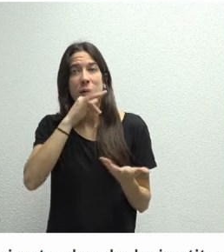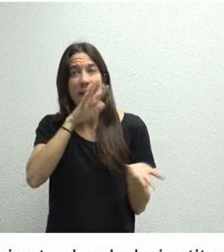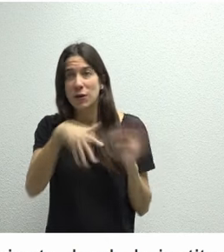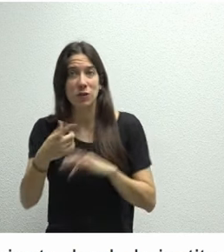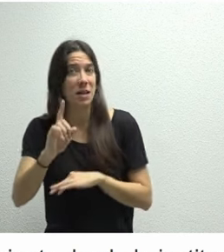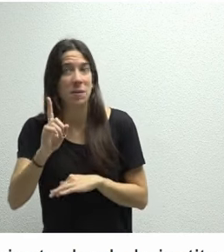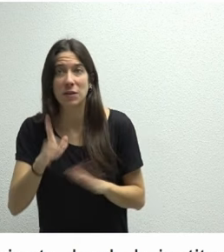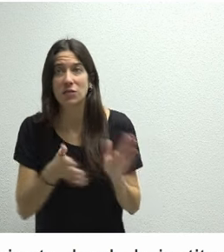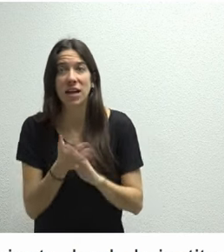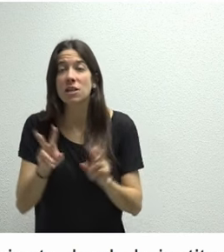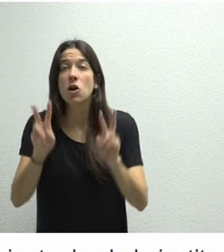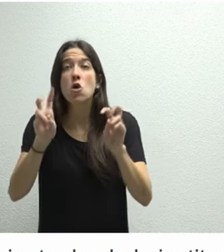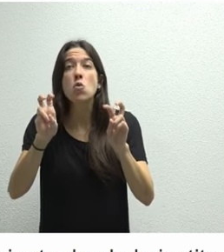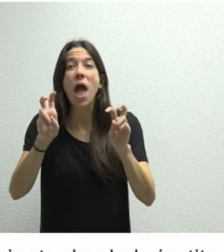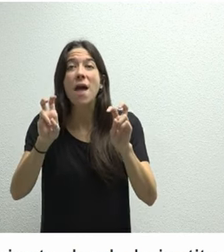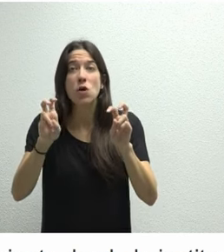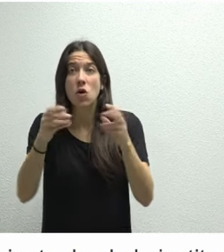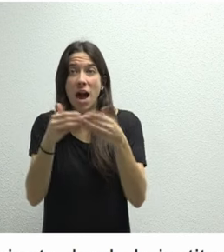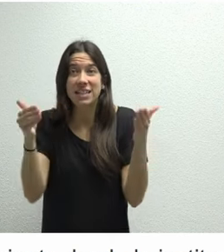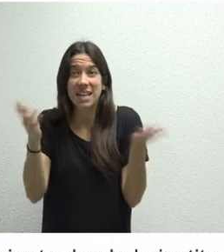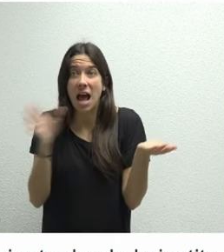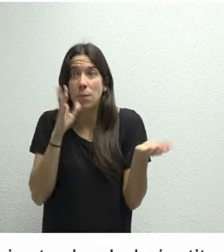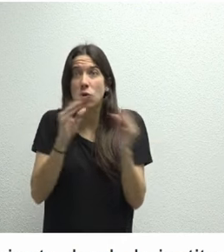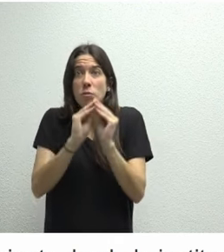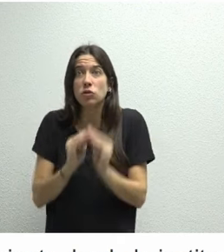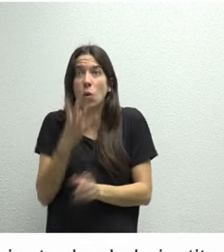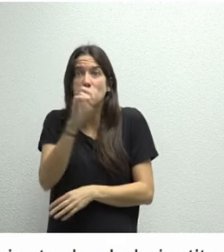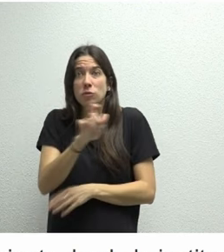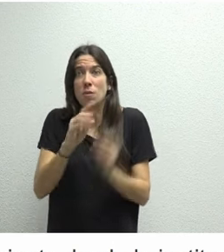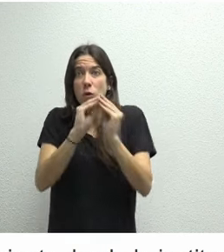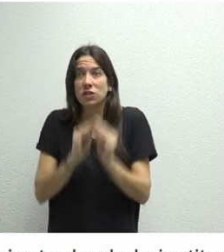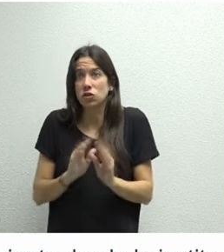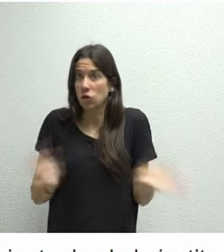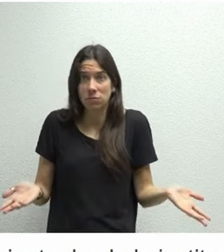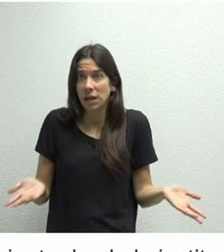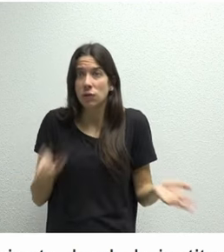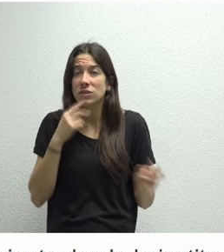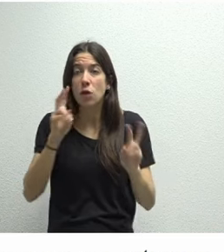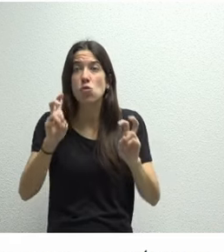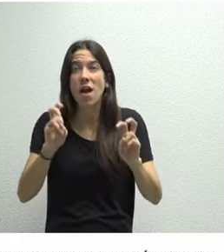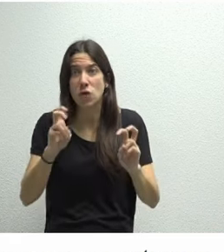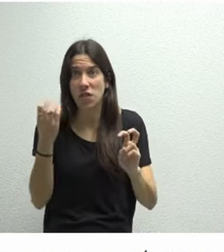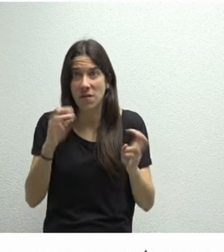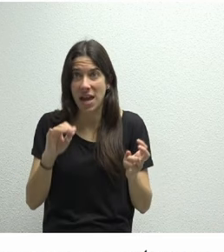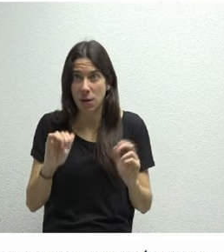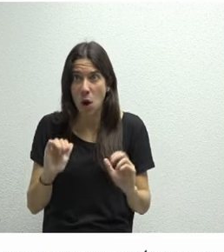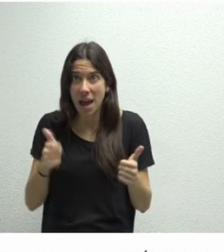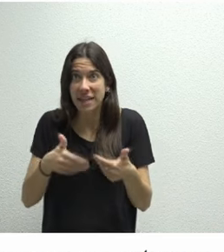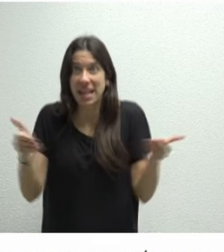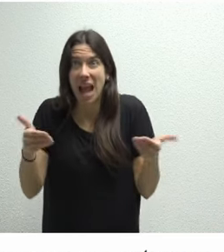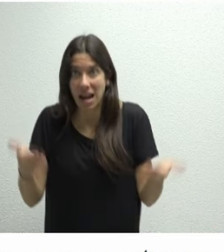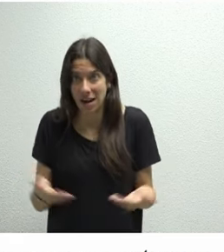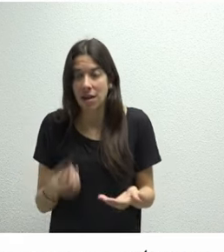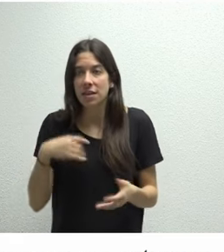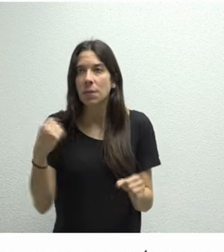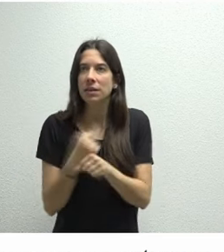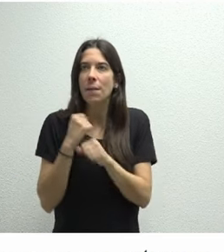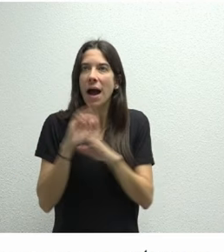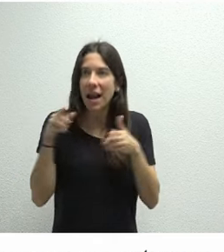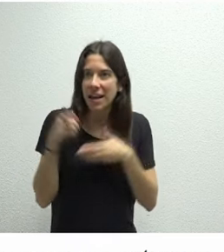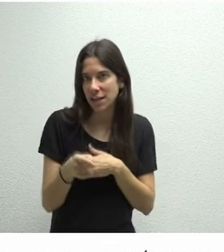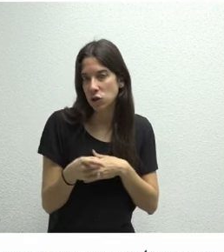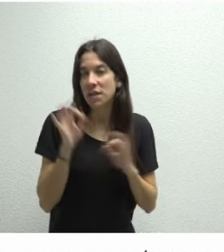está nuevo y estrenar porque lo hemos hecho cuatro Eh entonces eh tendríamos que empezar a trabajar en ella eh y de hecho muchas de las